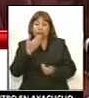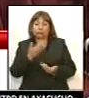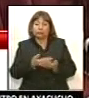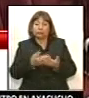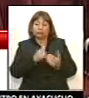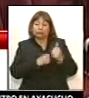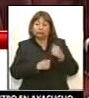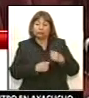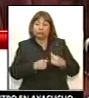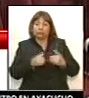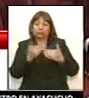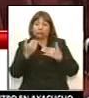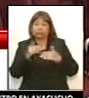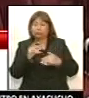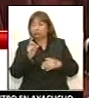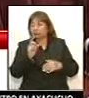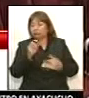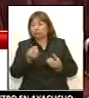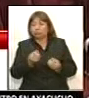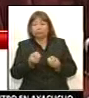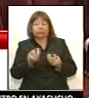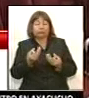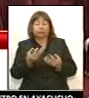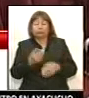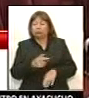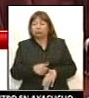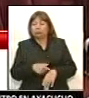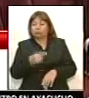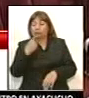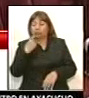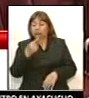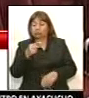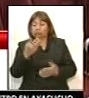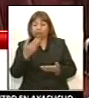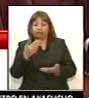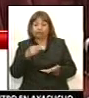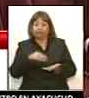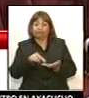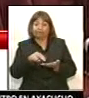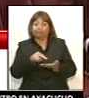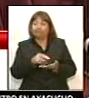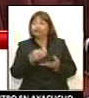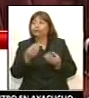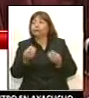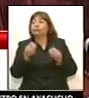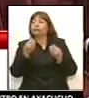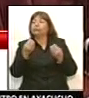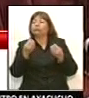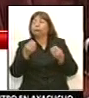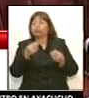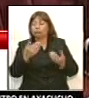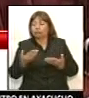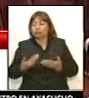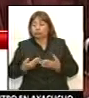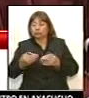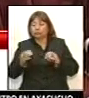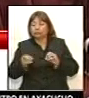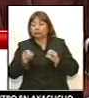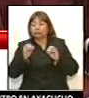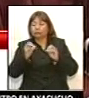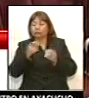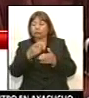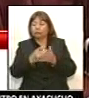menos temporalmente, no sé cuánto tiempo, son los peruanos de a pie. ¿Cómo el país está adoptando